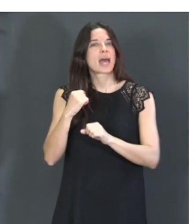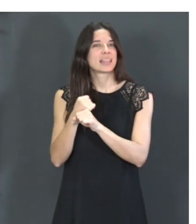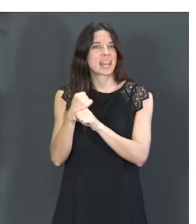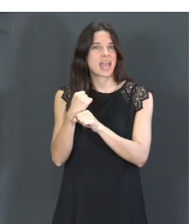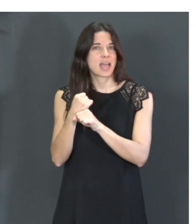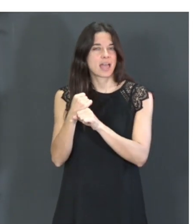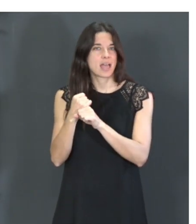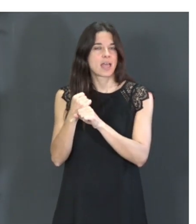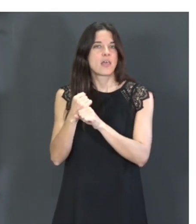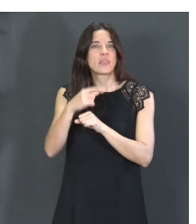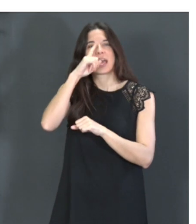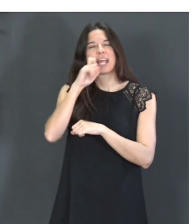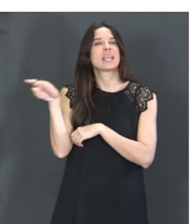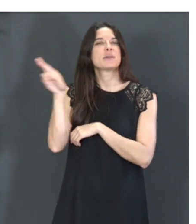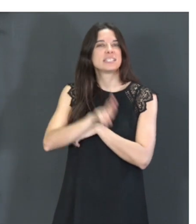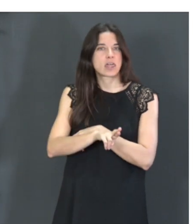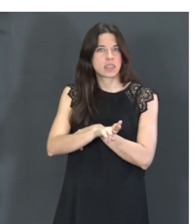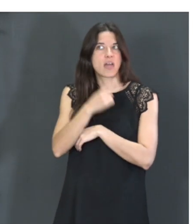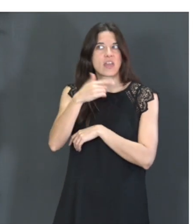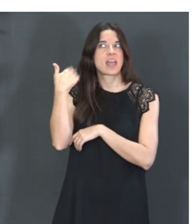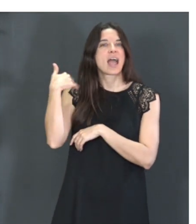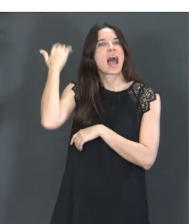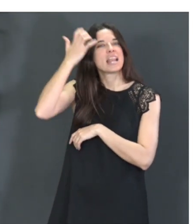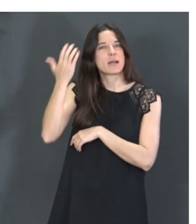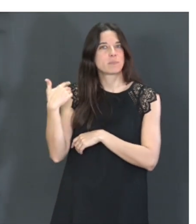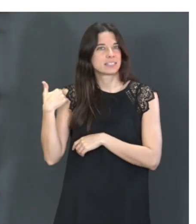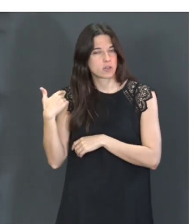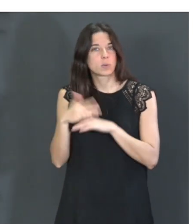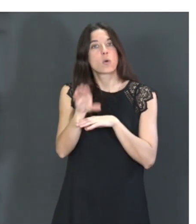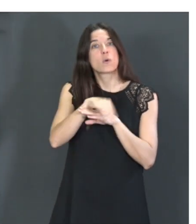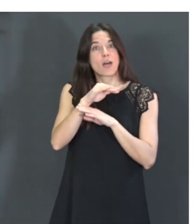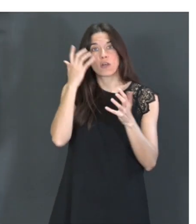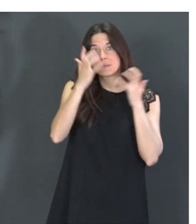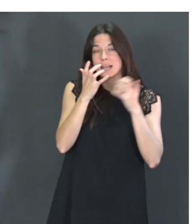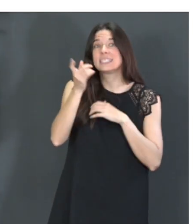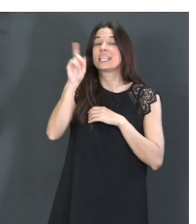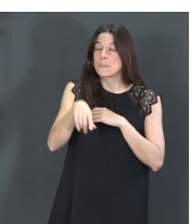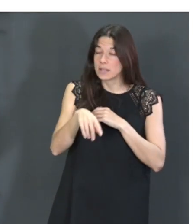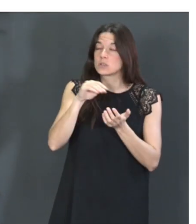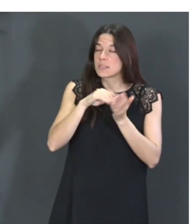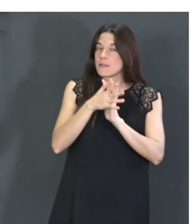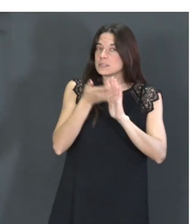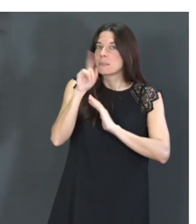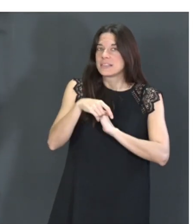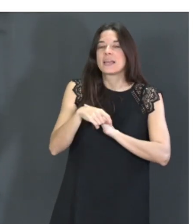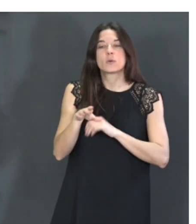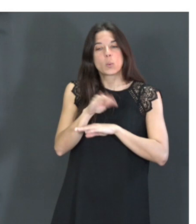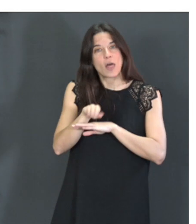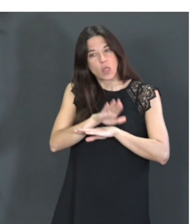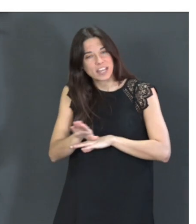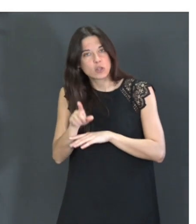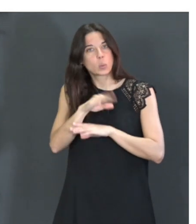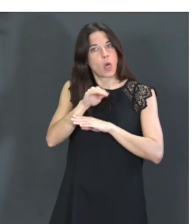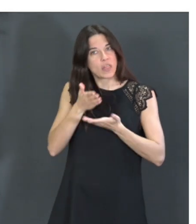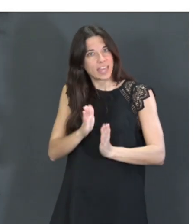de reminiscencia sobre los animales pasados, del cuidado de animales, y muchas veces también se va al cuidado de los niños, de los